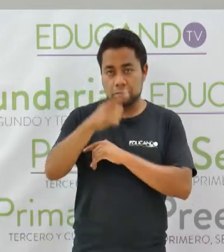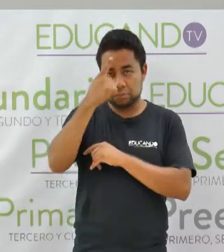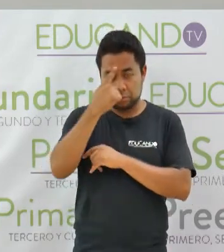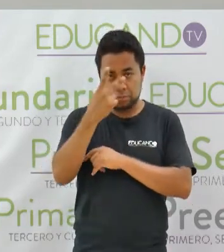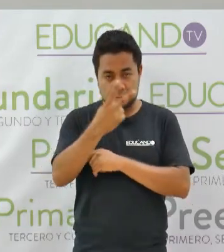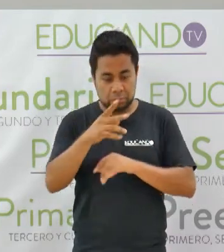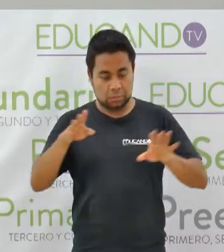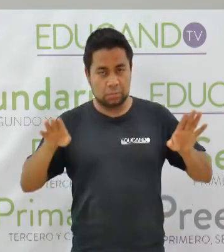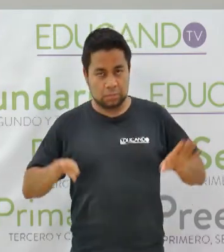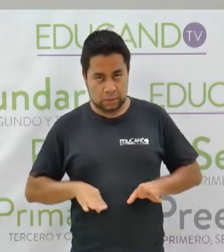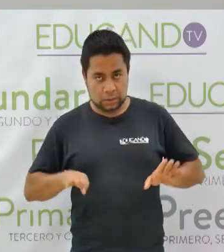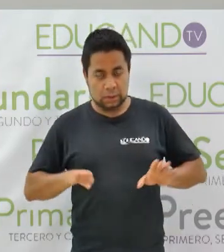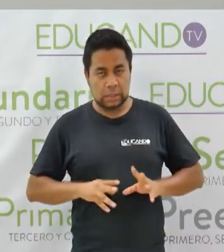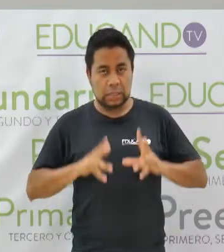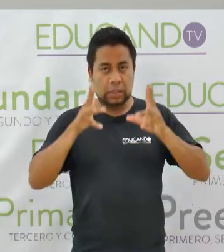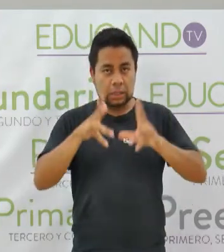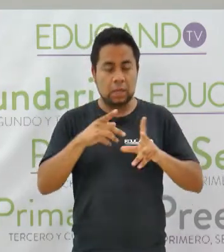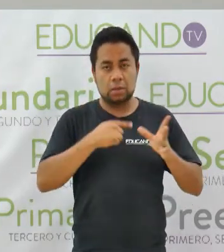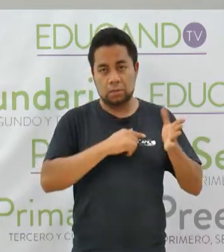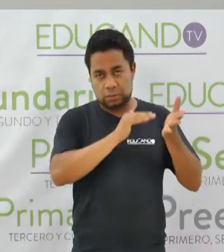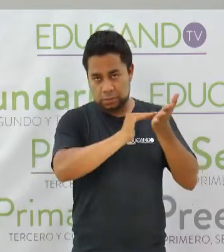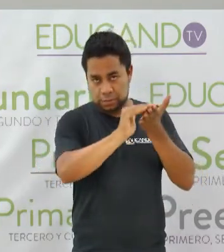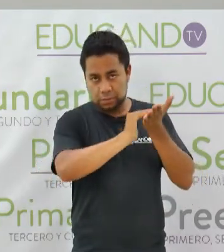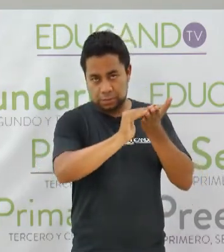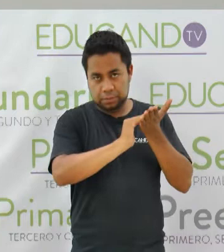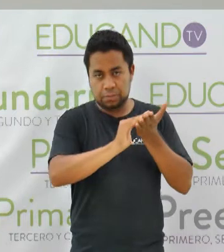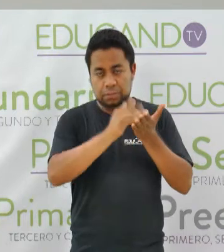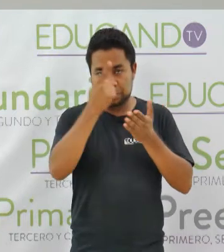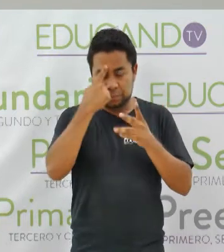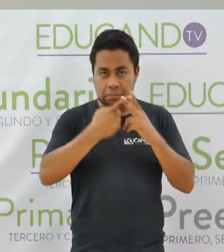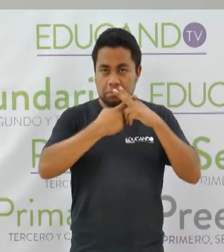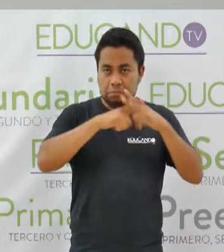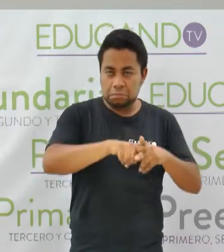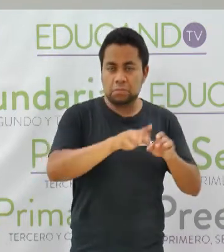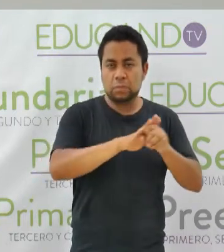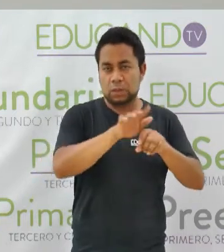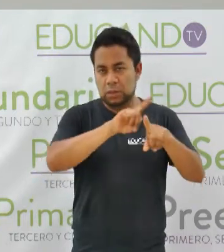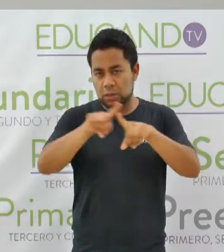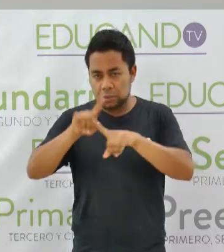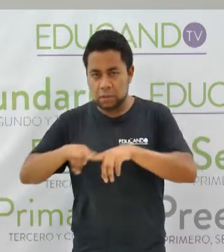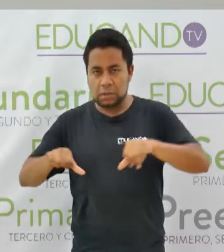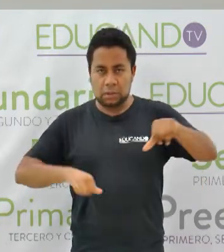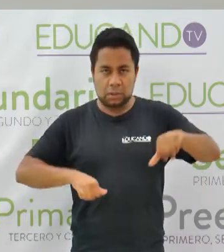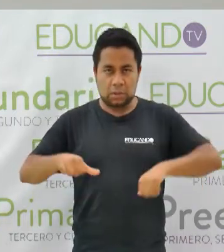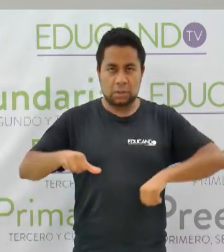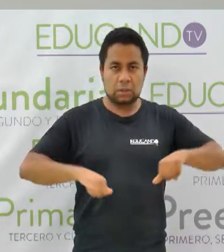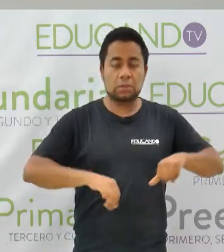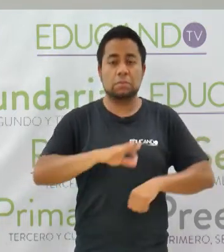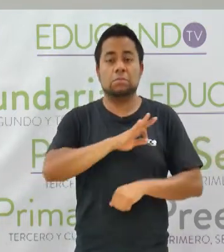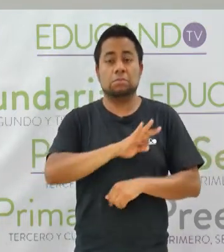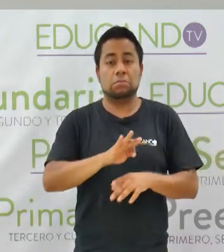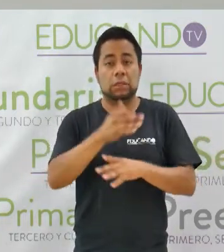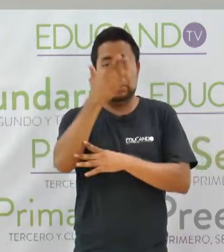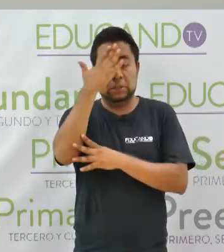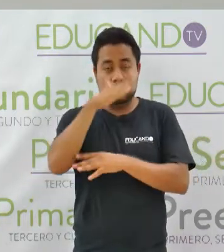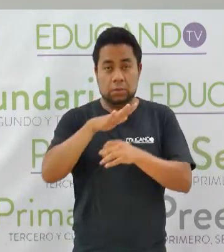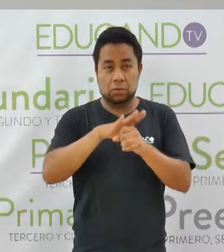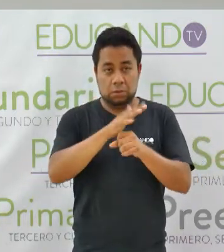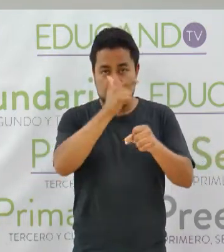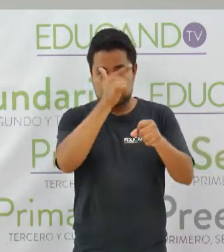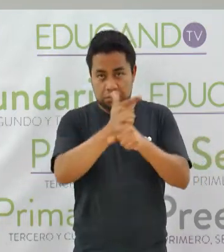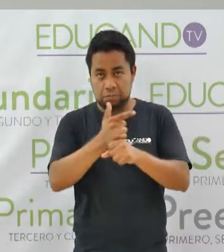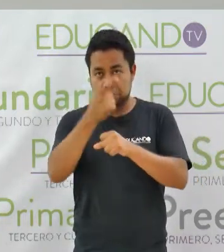teniendo estas dos características, voy a borrar para que podamos iniciar algunos ejercicios que te van a permitir